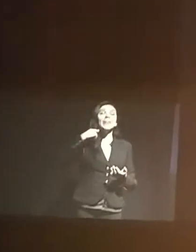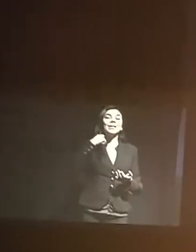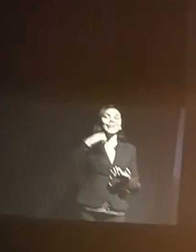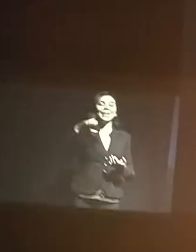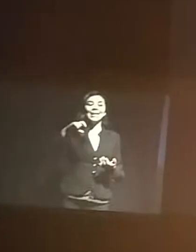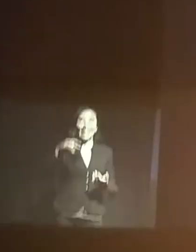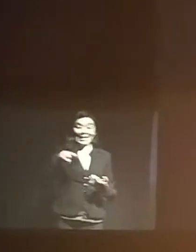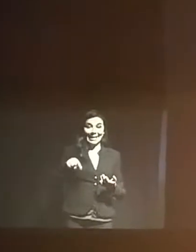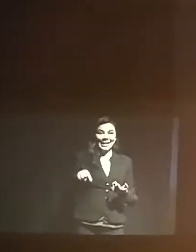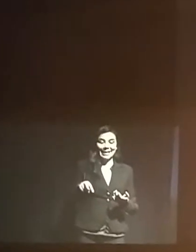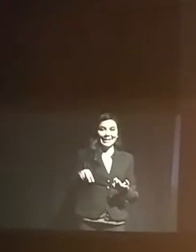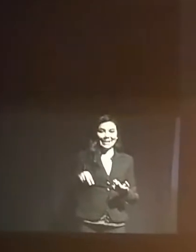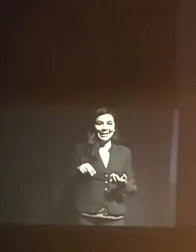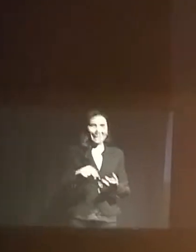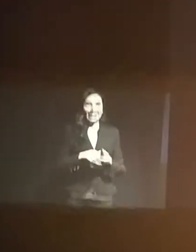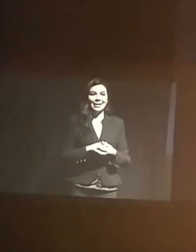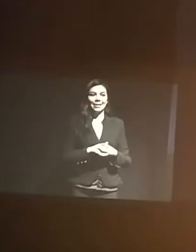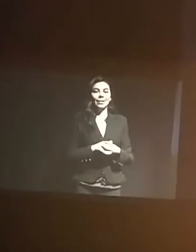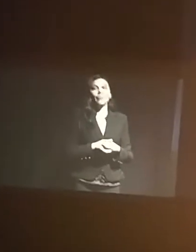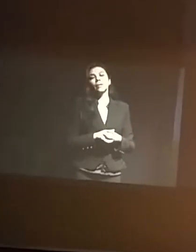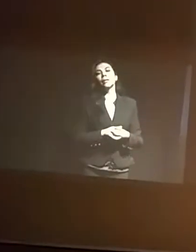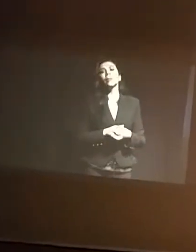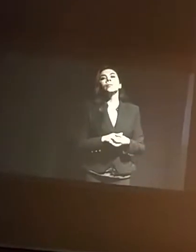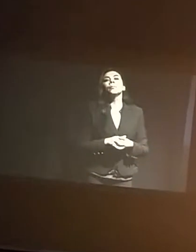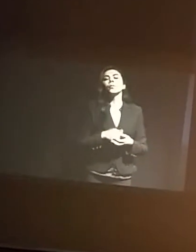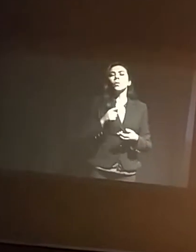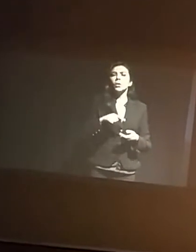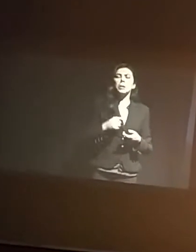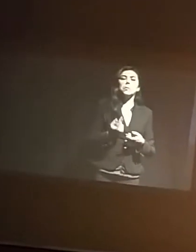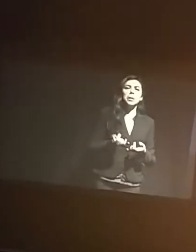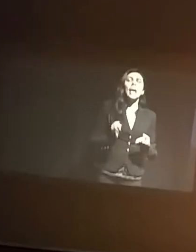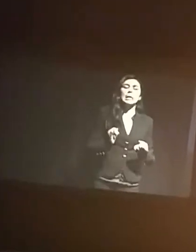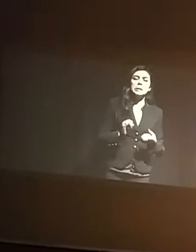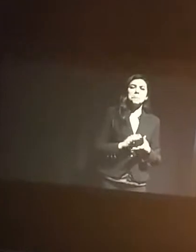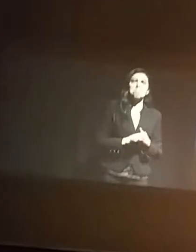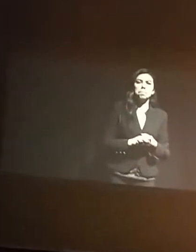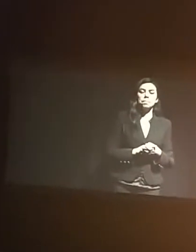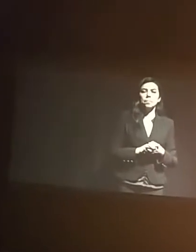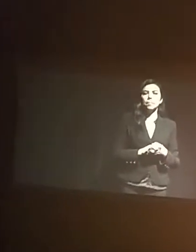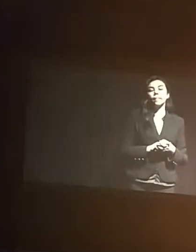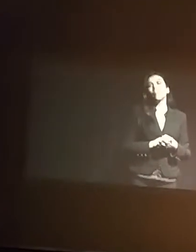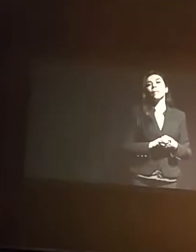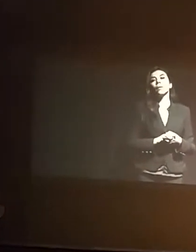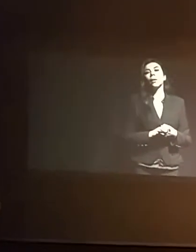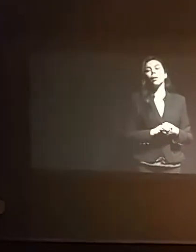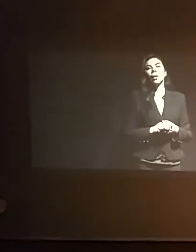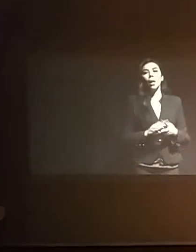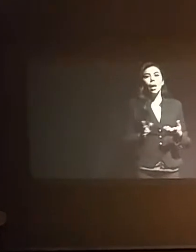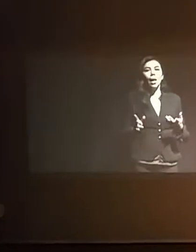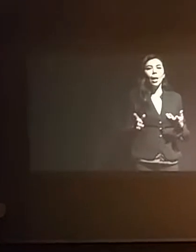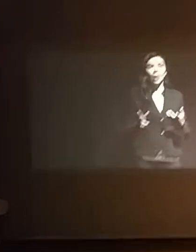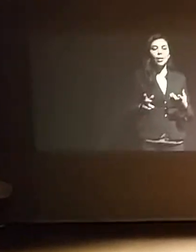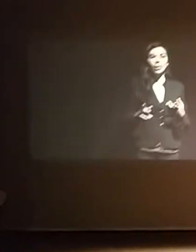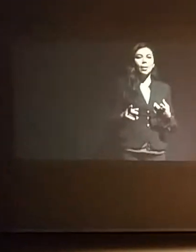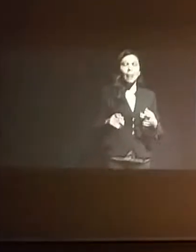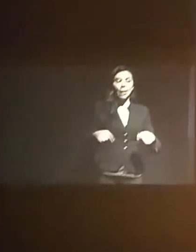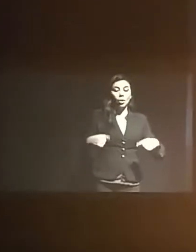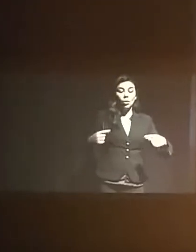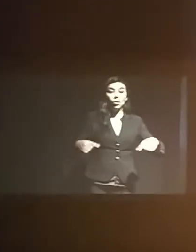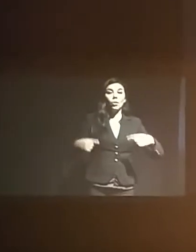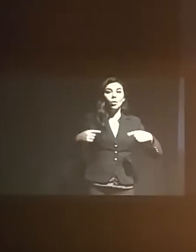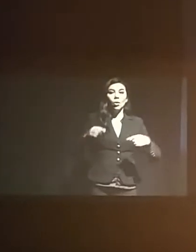Y resulta que yo siempre hacía la referencia primero a que se echen a perder los rodamientos de la